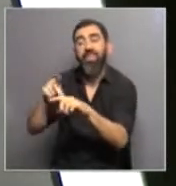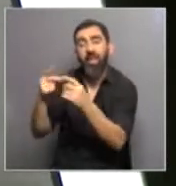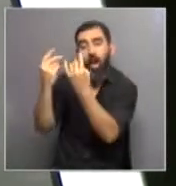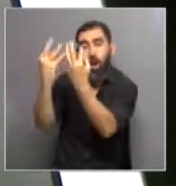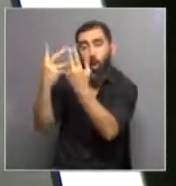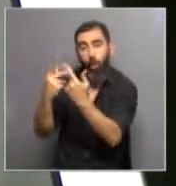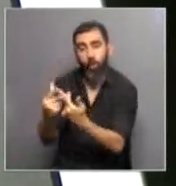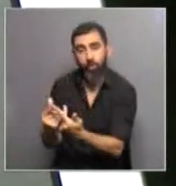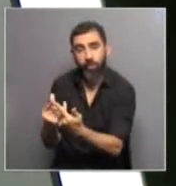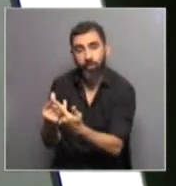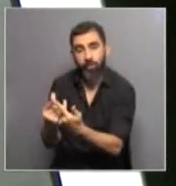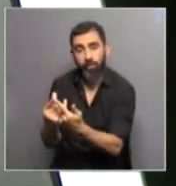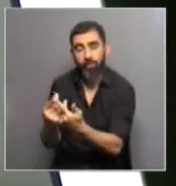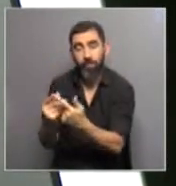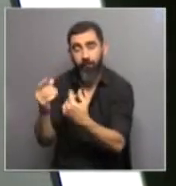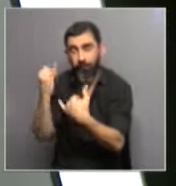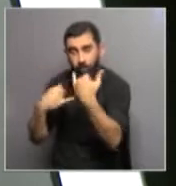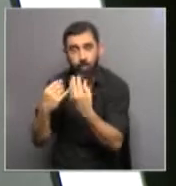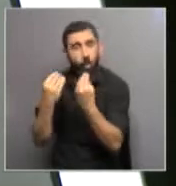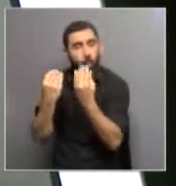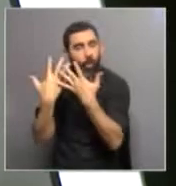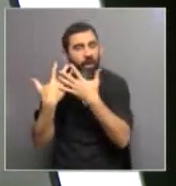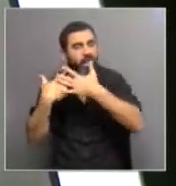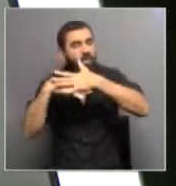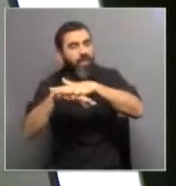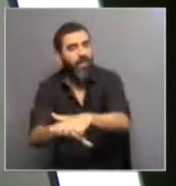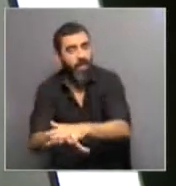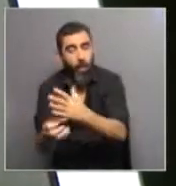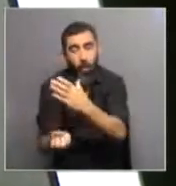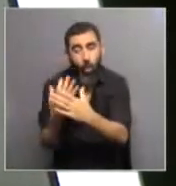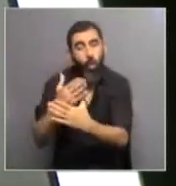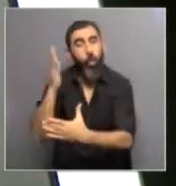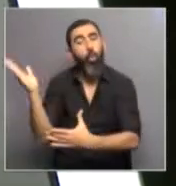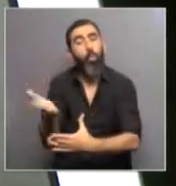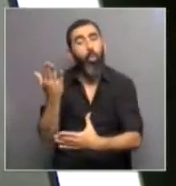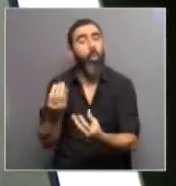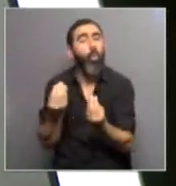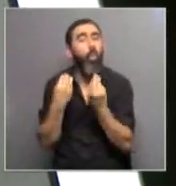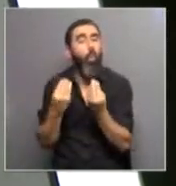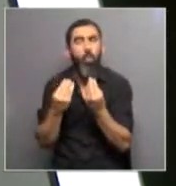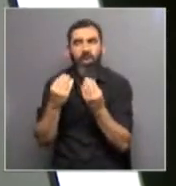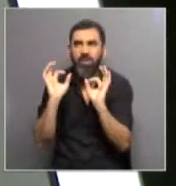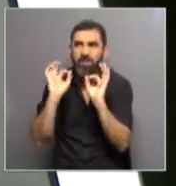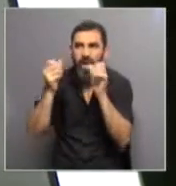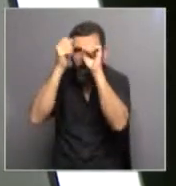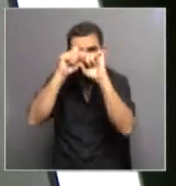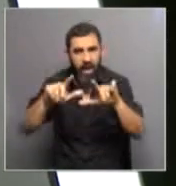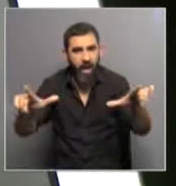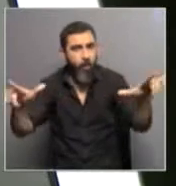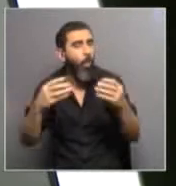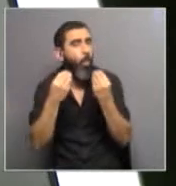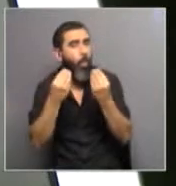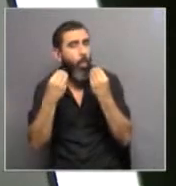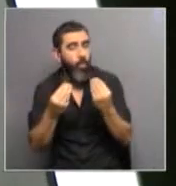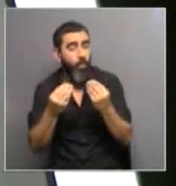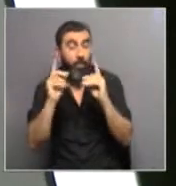automatización y minería de datos. ¿Cómo se integra esto al modelo productivo y sobre todo cómo llega hasta el campo, hasta cada predio y